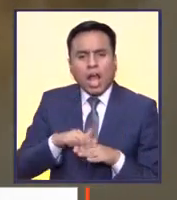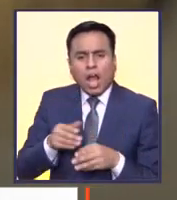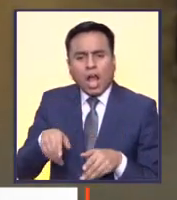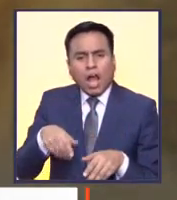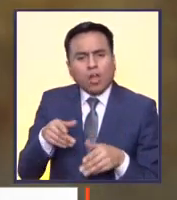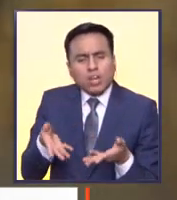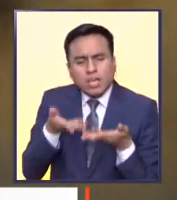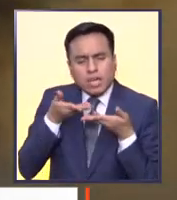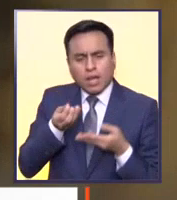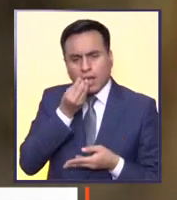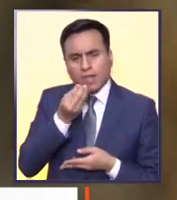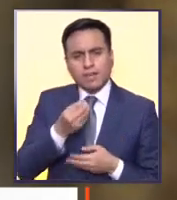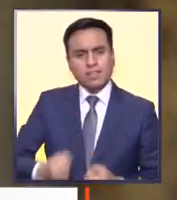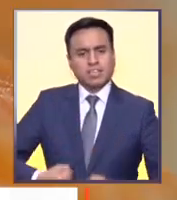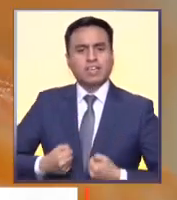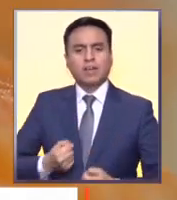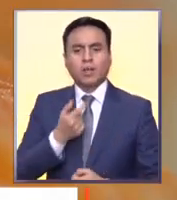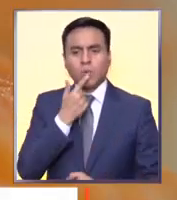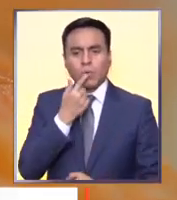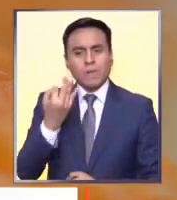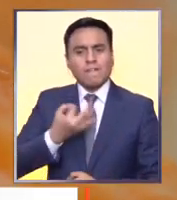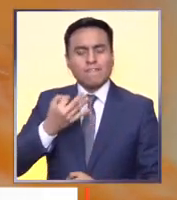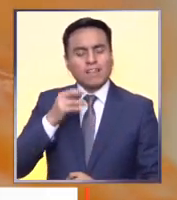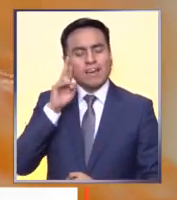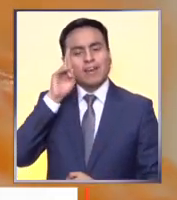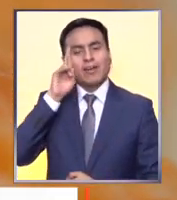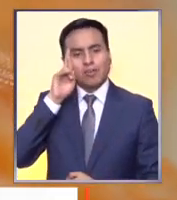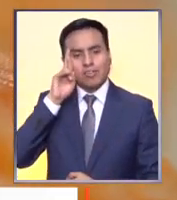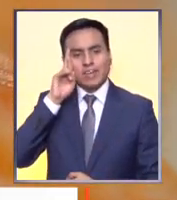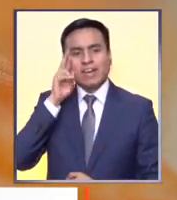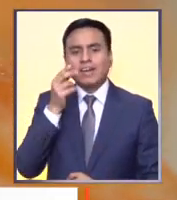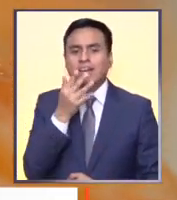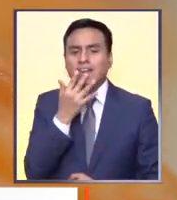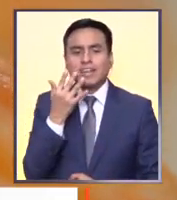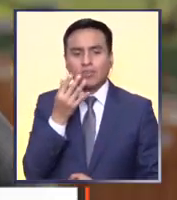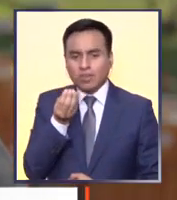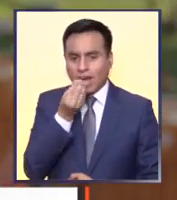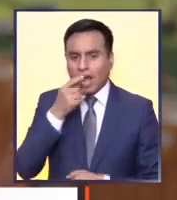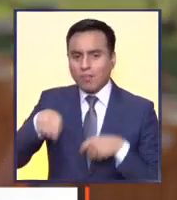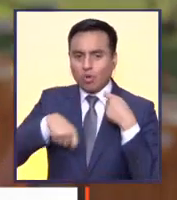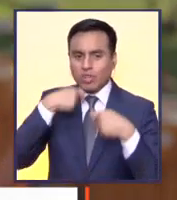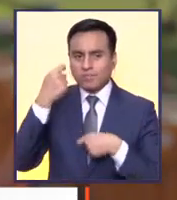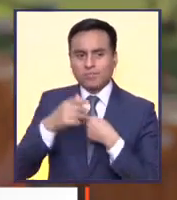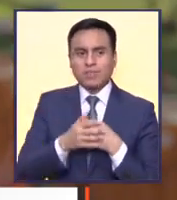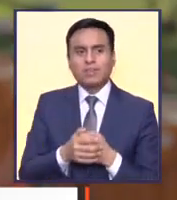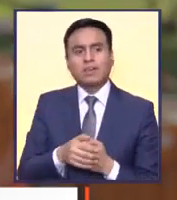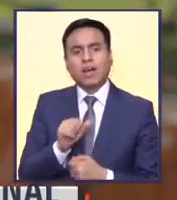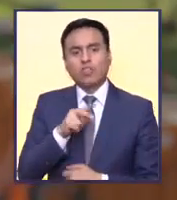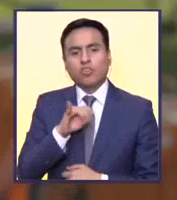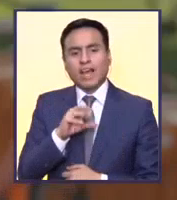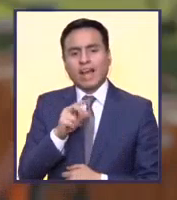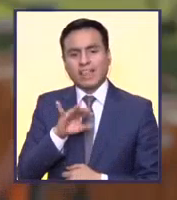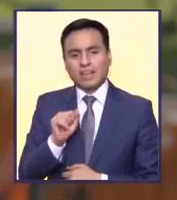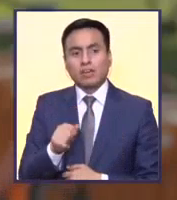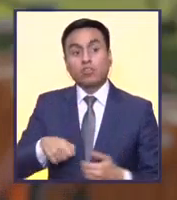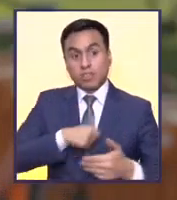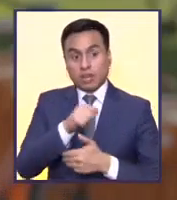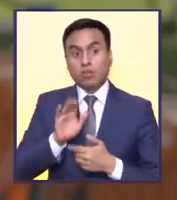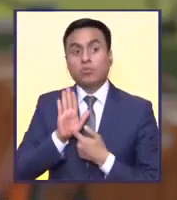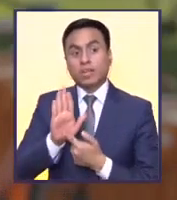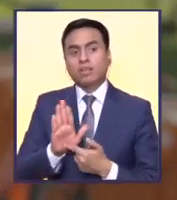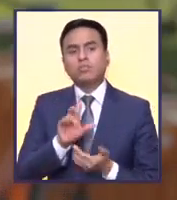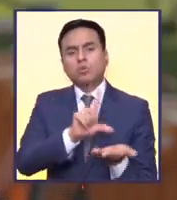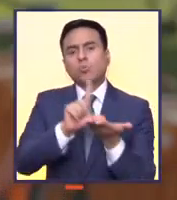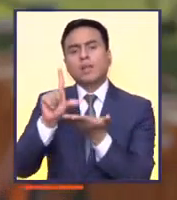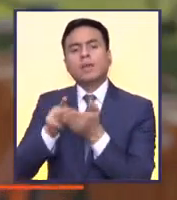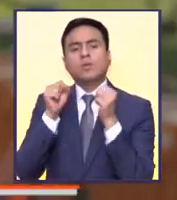energías del día y con ese gustito en la boca que nos hace recordar lo rico que es almorzar. Soy Antonia Gana, cocinera, y hoy les quiero mostrar dos lugares